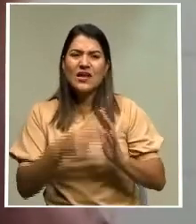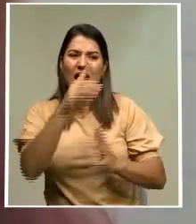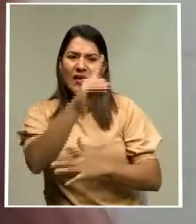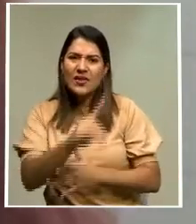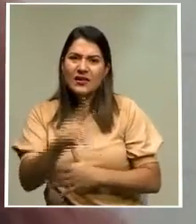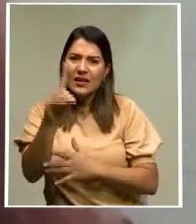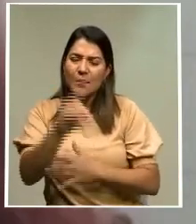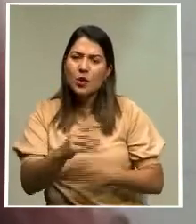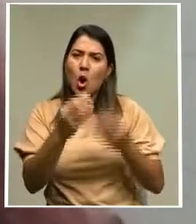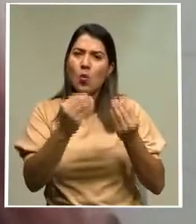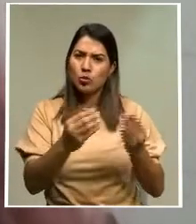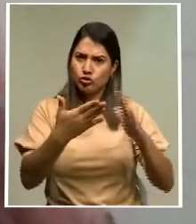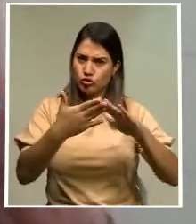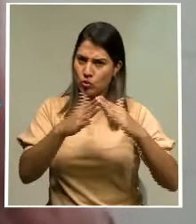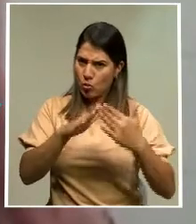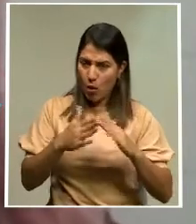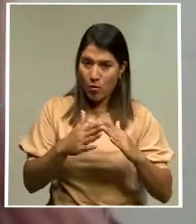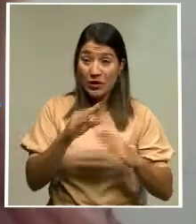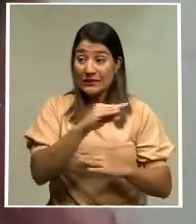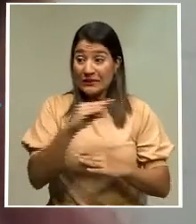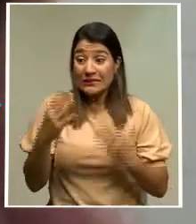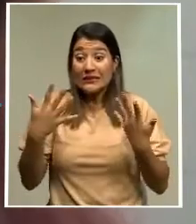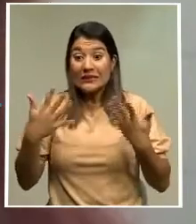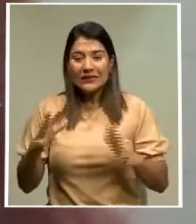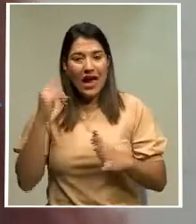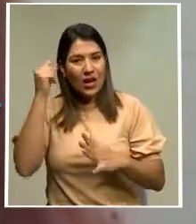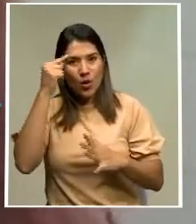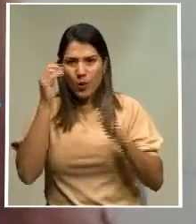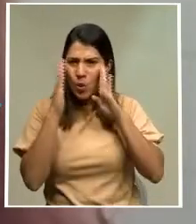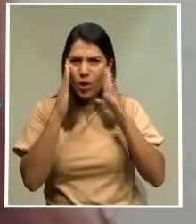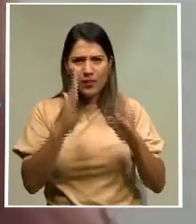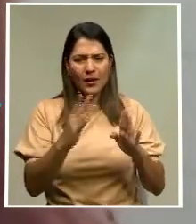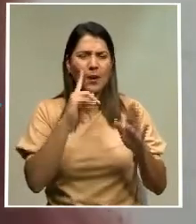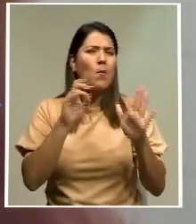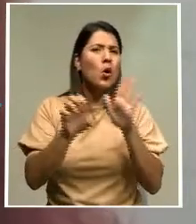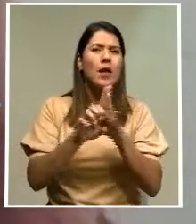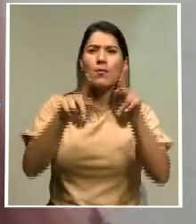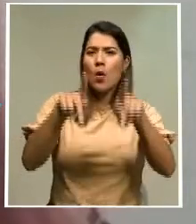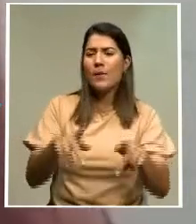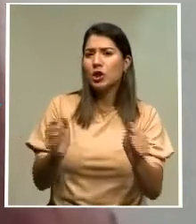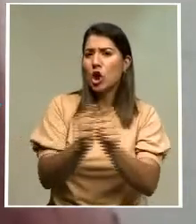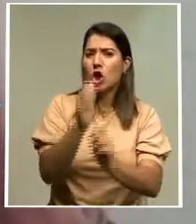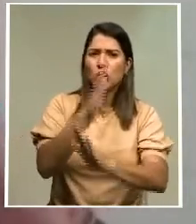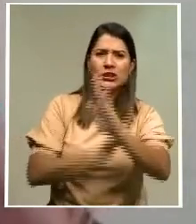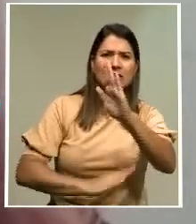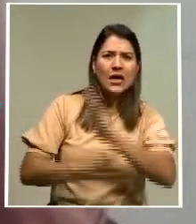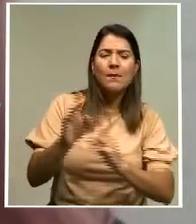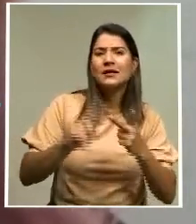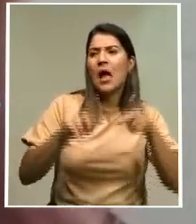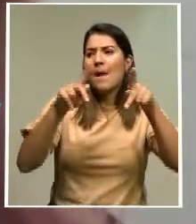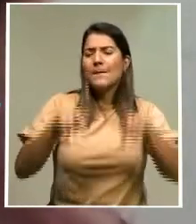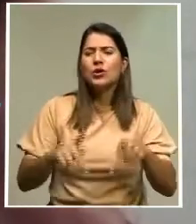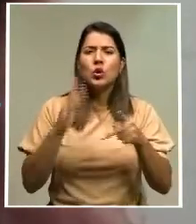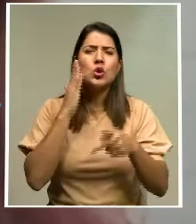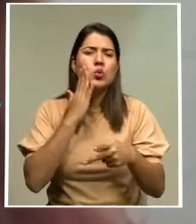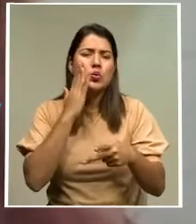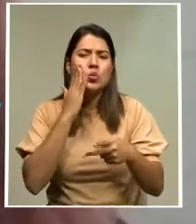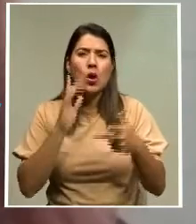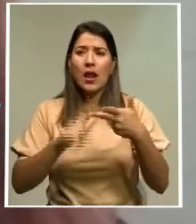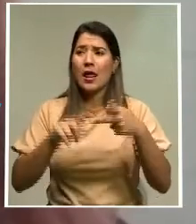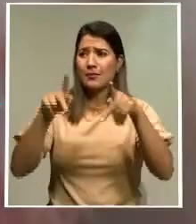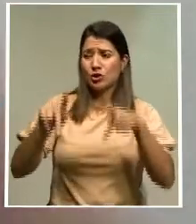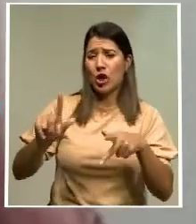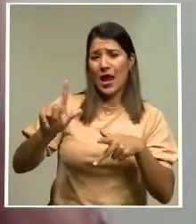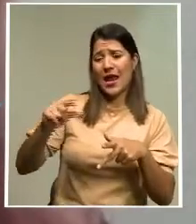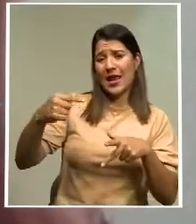sido desatendidas por el Estado y la sociedad costarricense, como son las personas con discapacidad, las personas afrodescendientes, las mujeres, la población LGBTI,